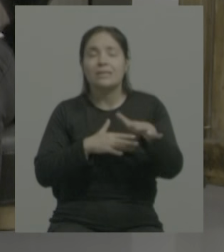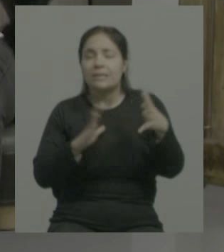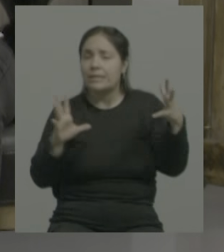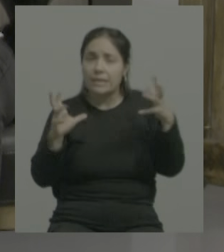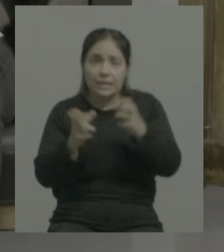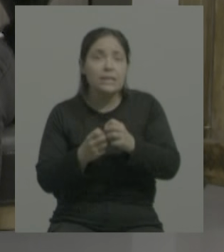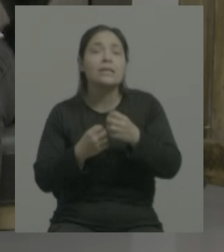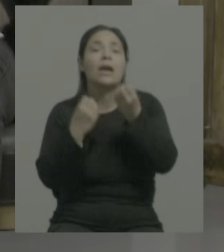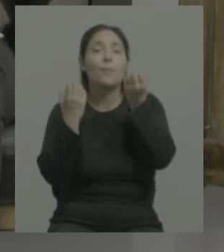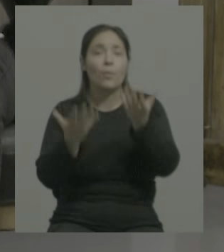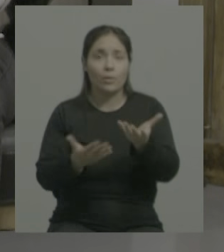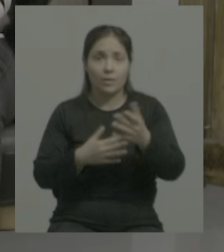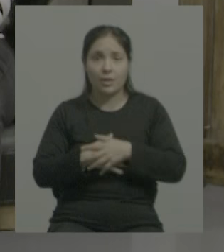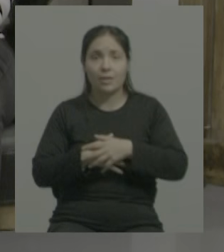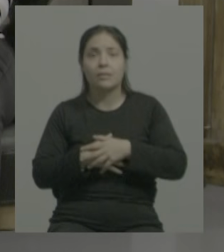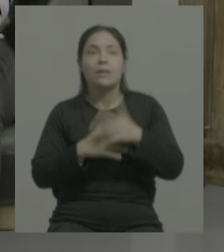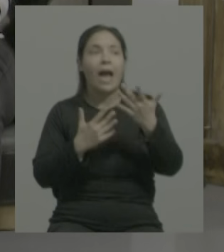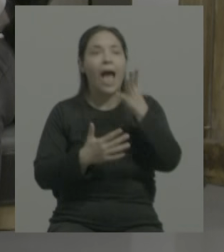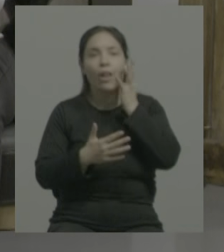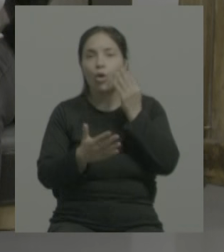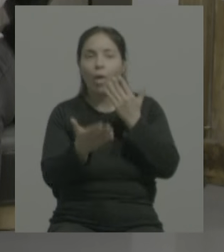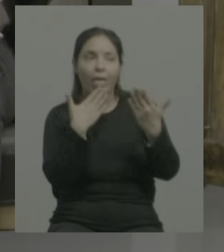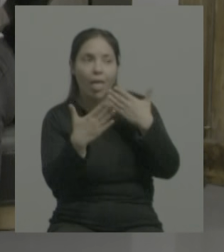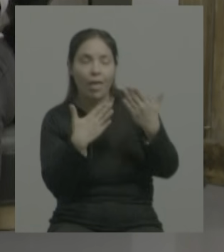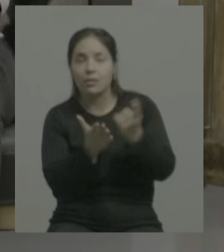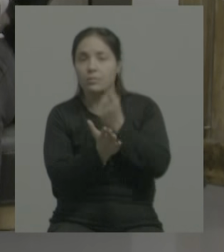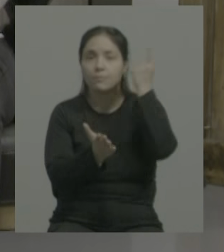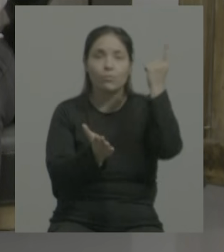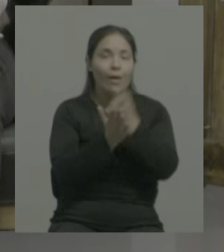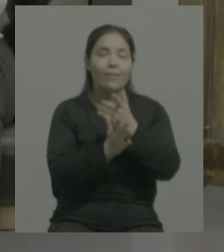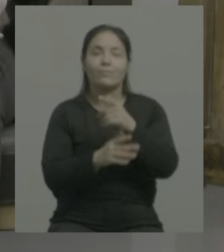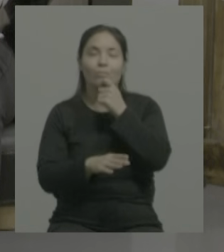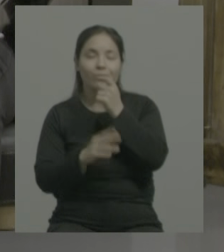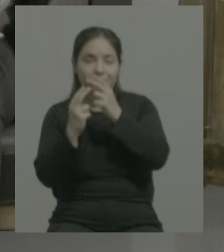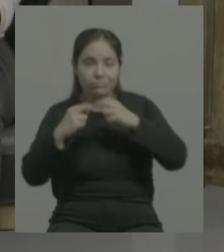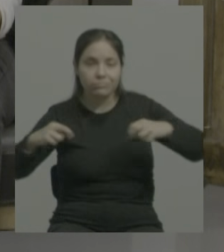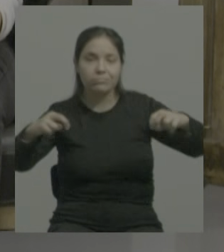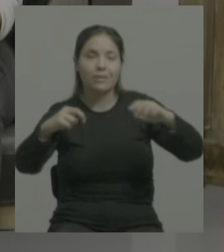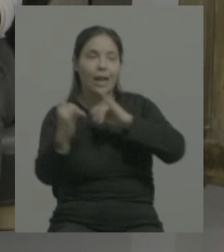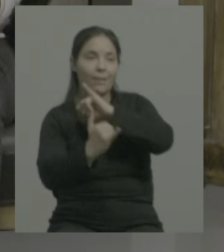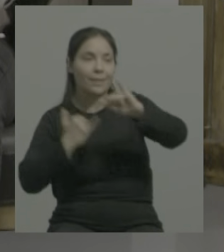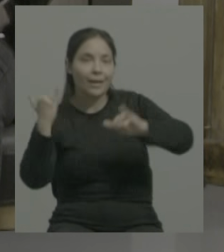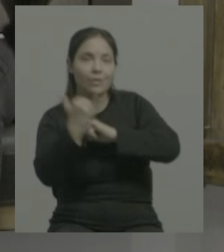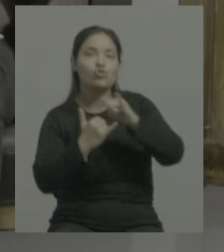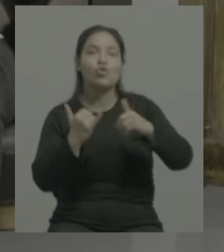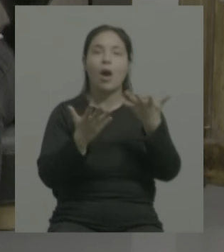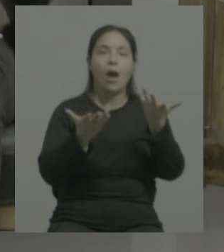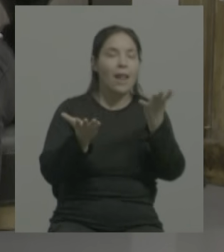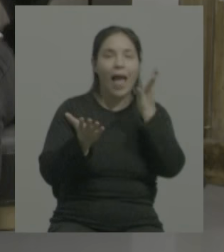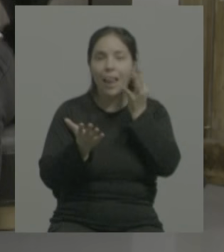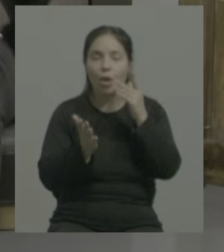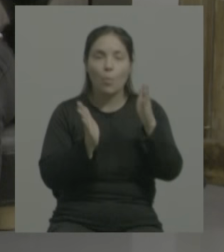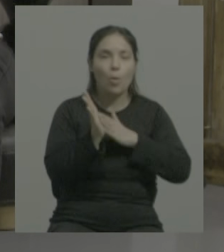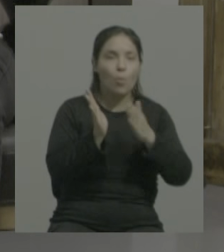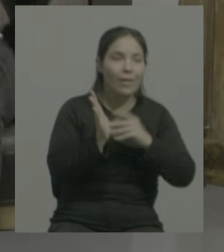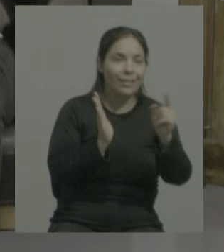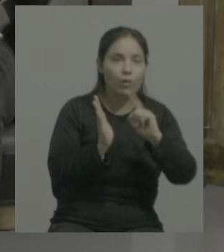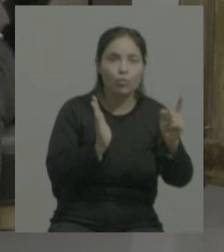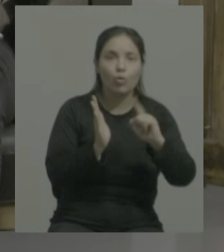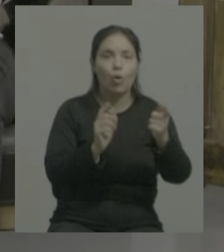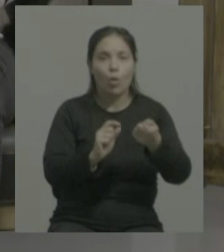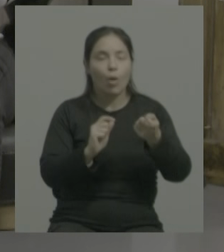crítica porque no hay ni siquiera posibilidad de diálogo y de explicar que, bueno, esta no es la propuesta, que se piense una contrapropuesta.